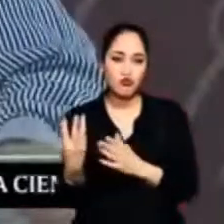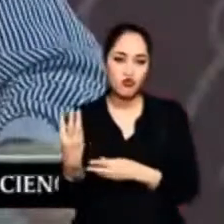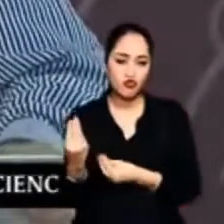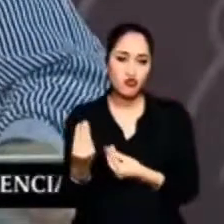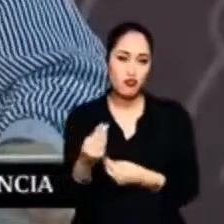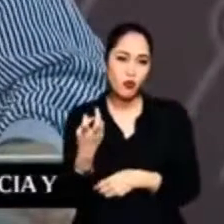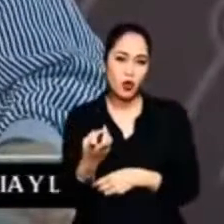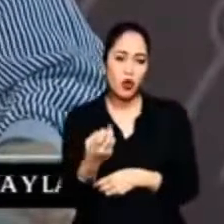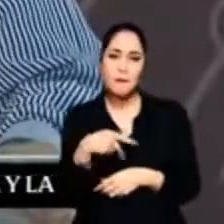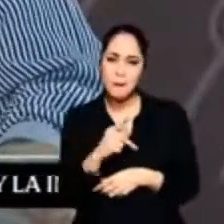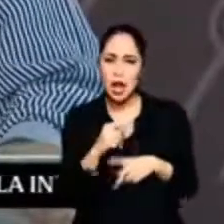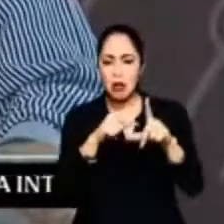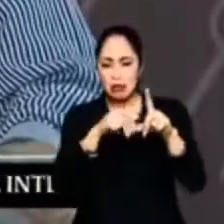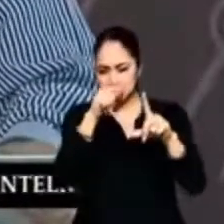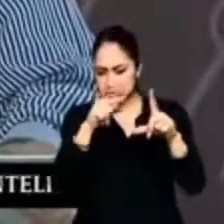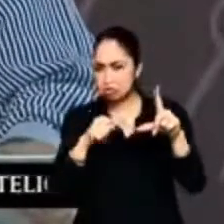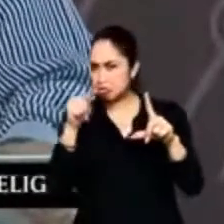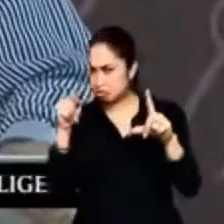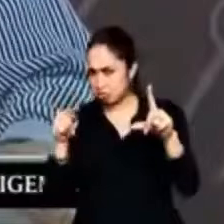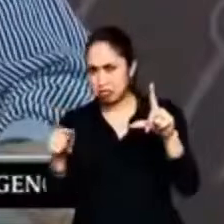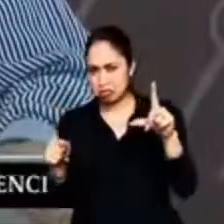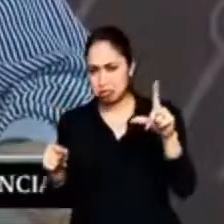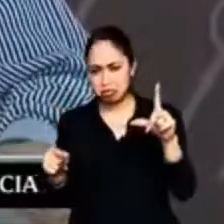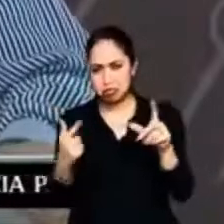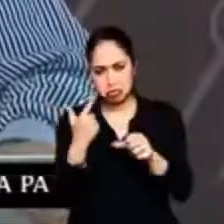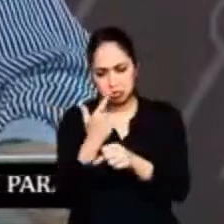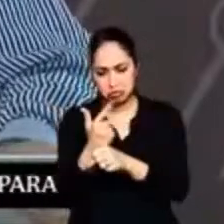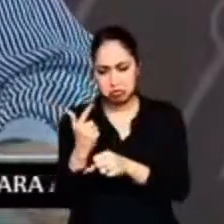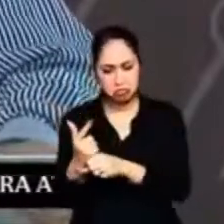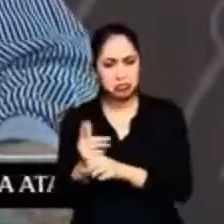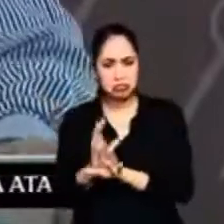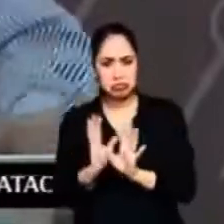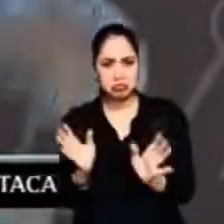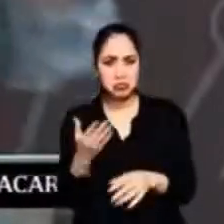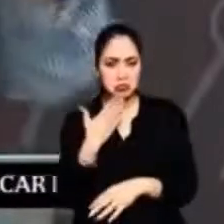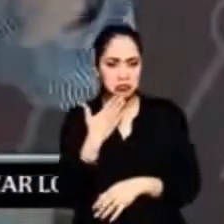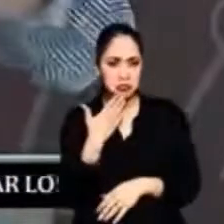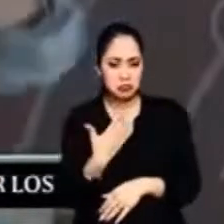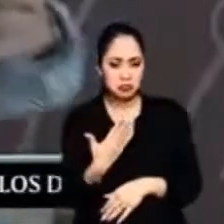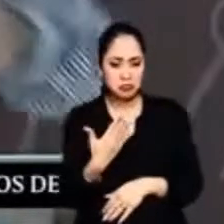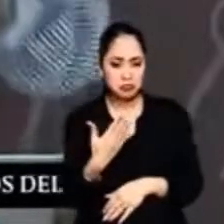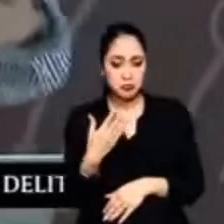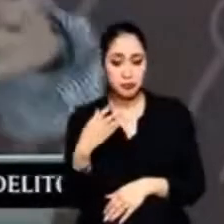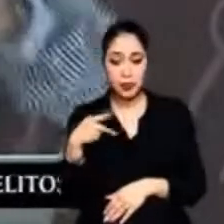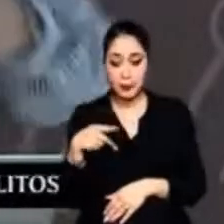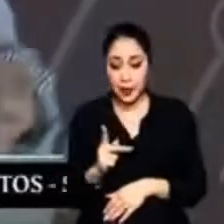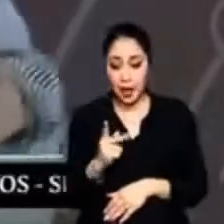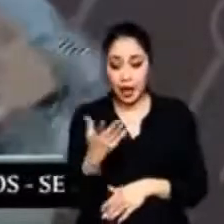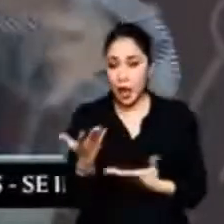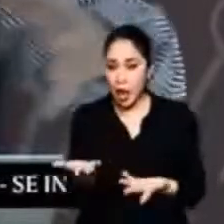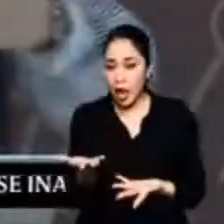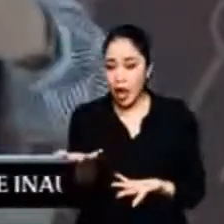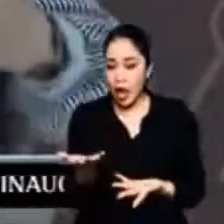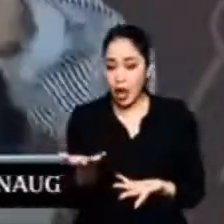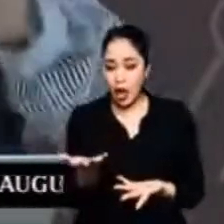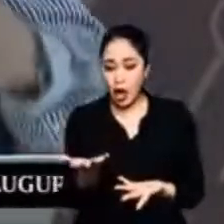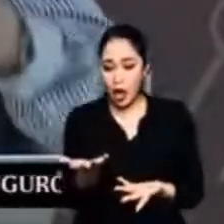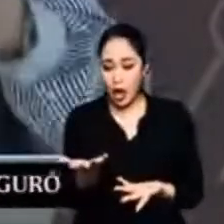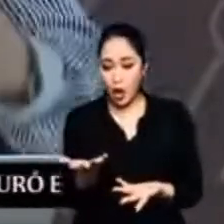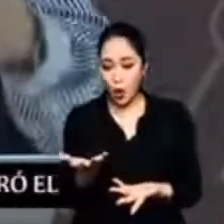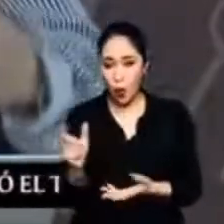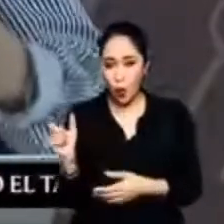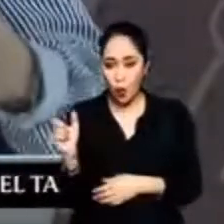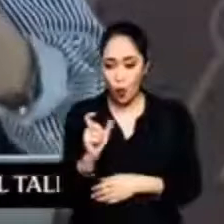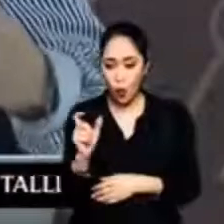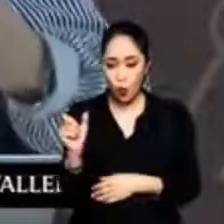eso nos indica a nosotros que va a la baja, que vamos a tener... Es decir, incluso en medio de la